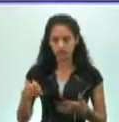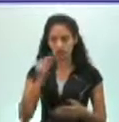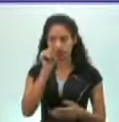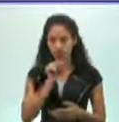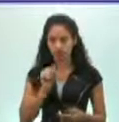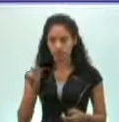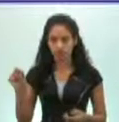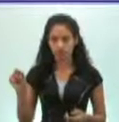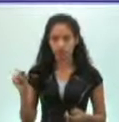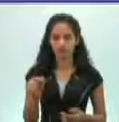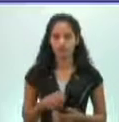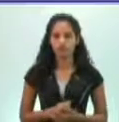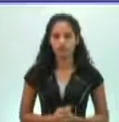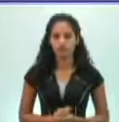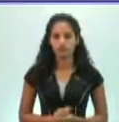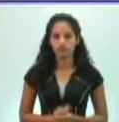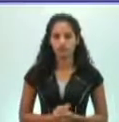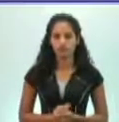del gráfico.